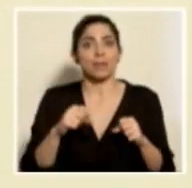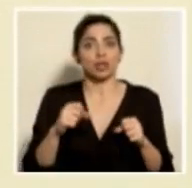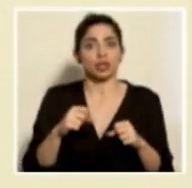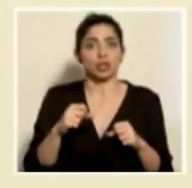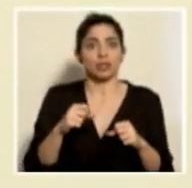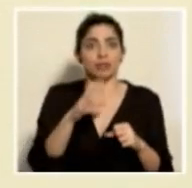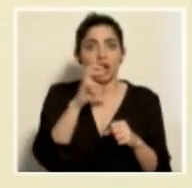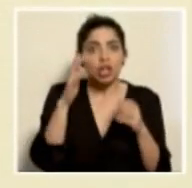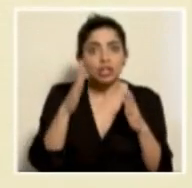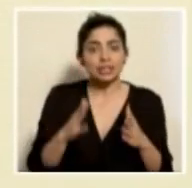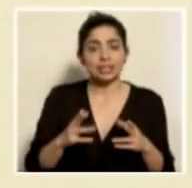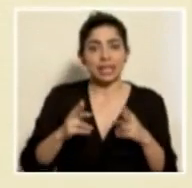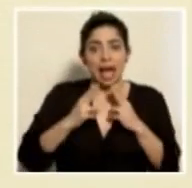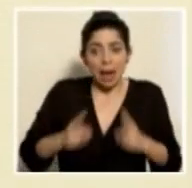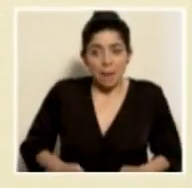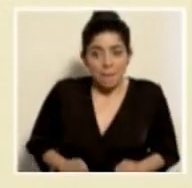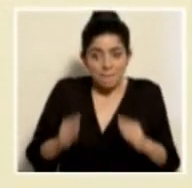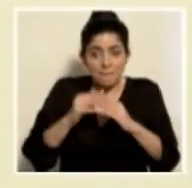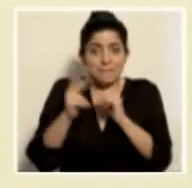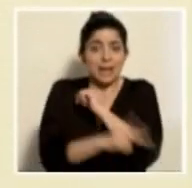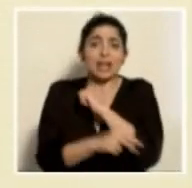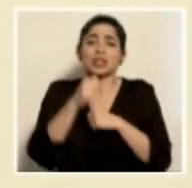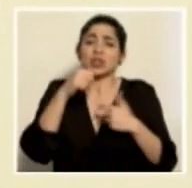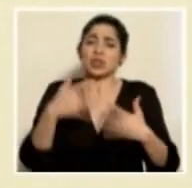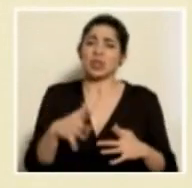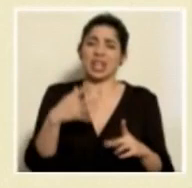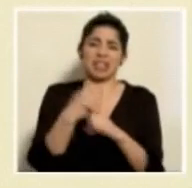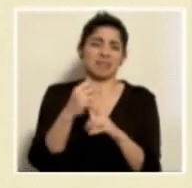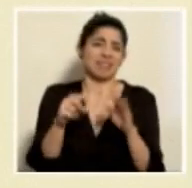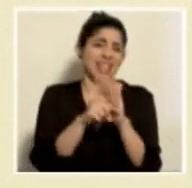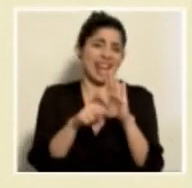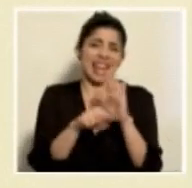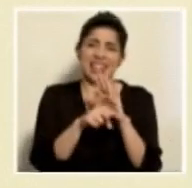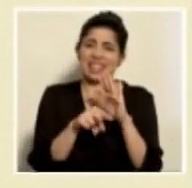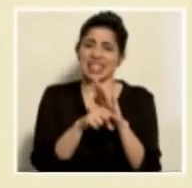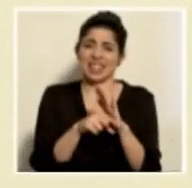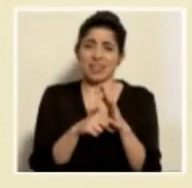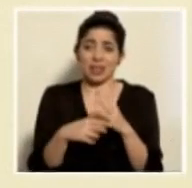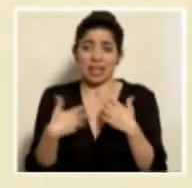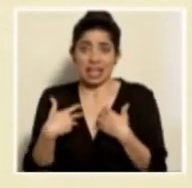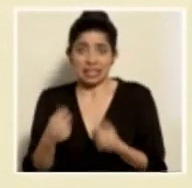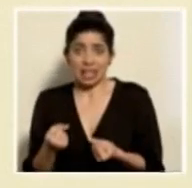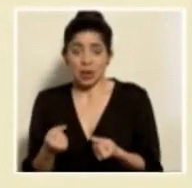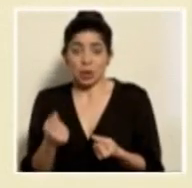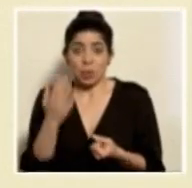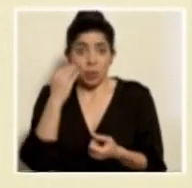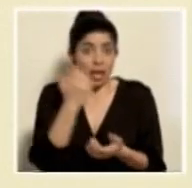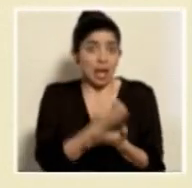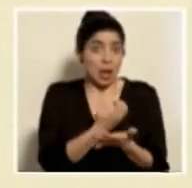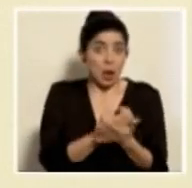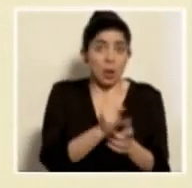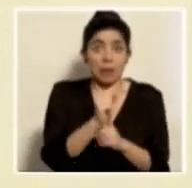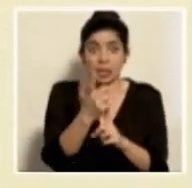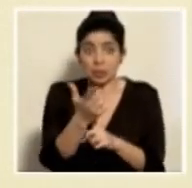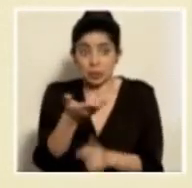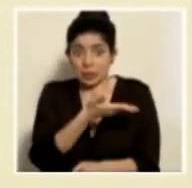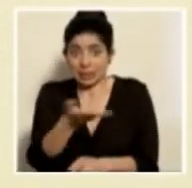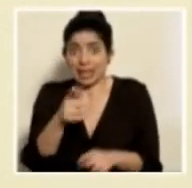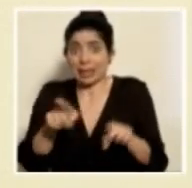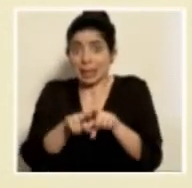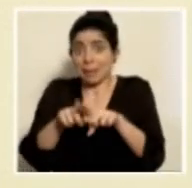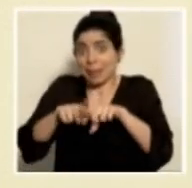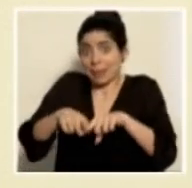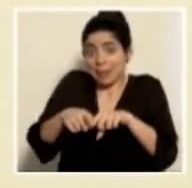este país. Yo quiero que no haya tanta repercusión negativa desde el punto de vista sanitario, que al final lo económico también y lo social está en medio de todo